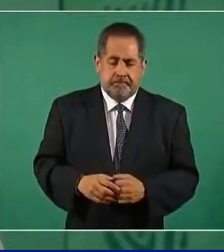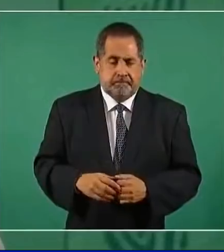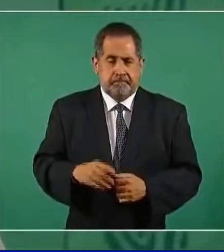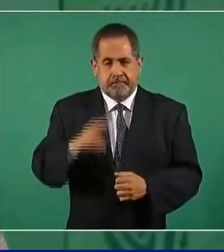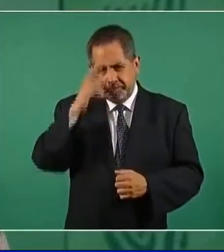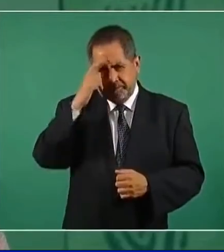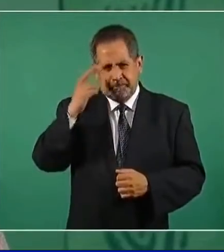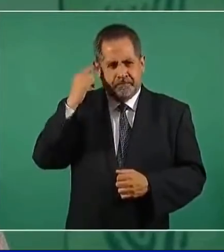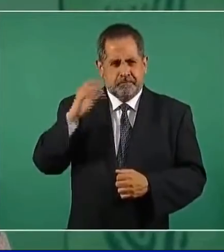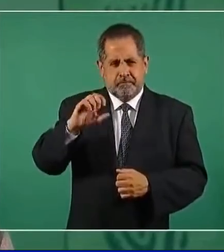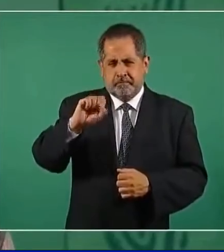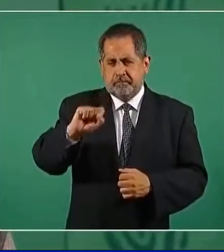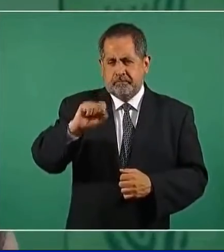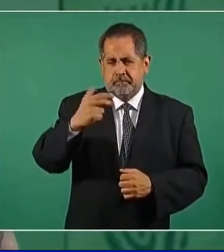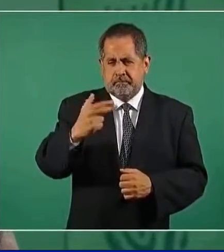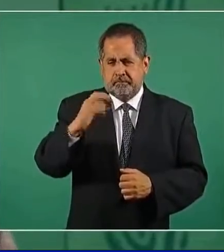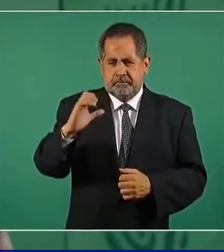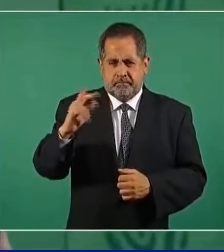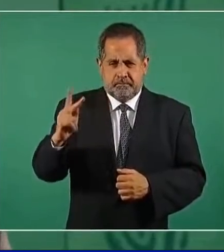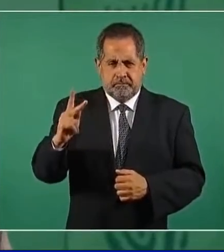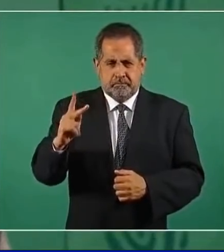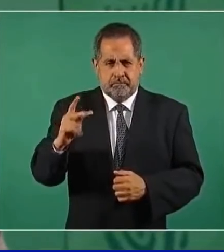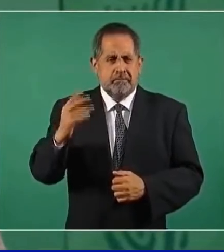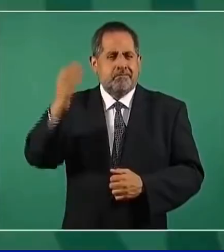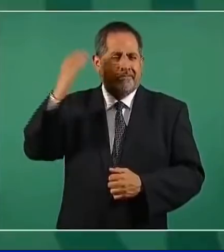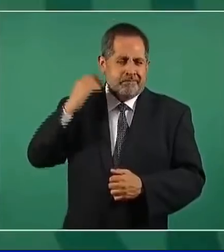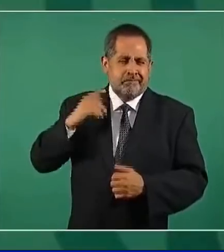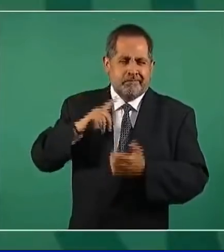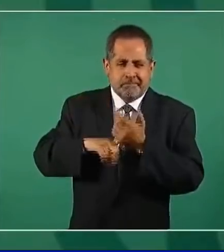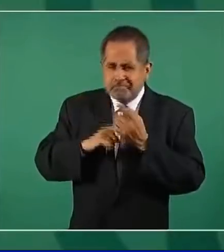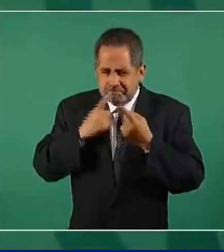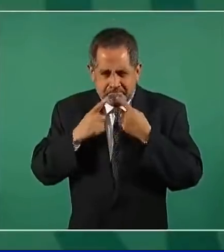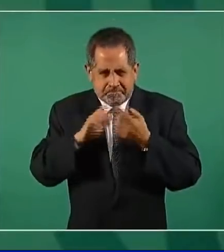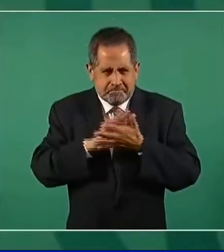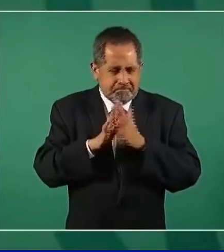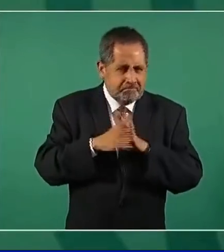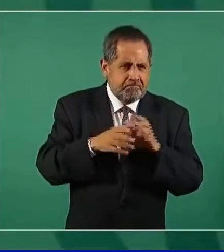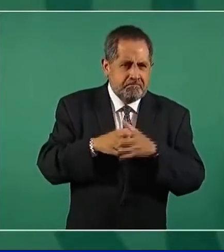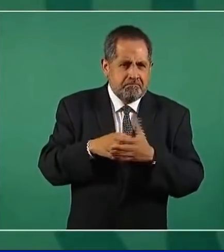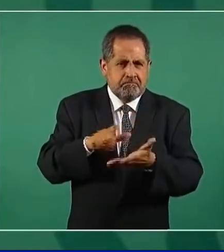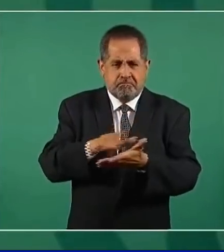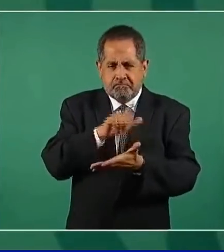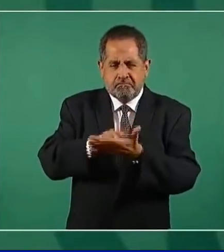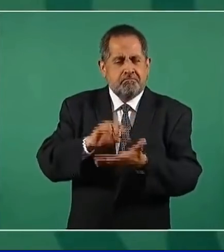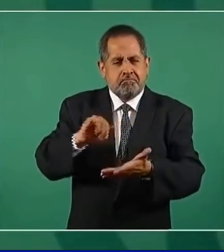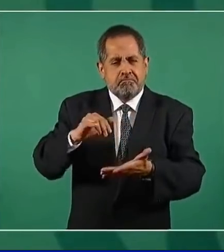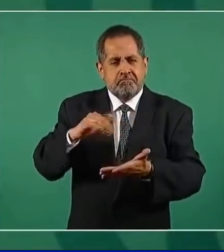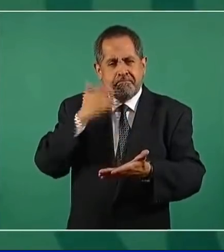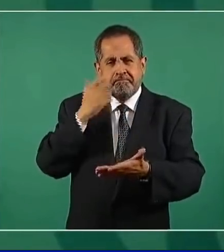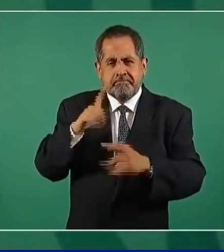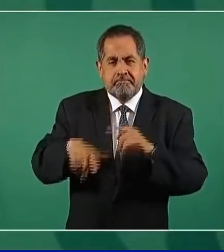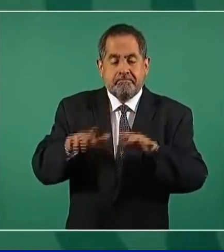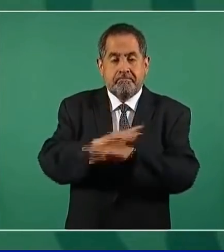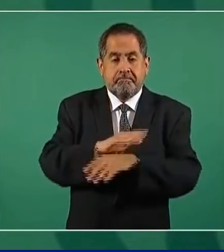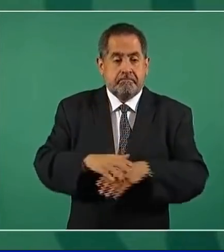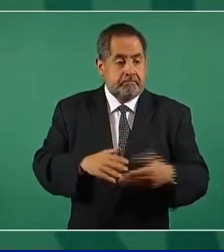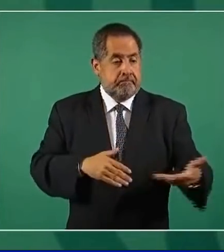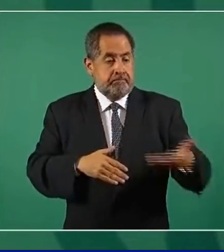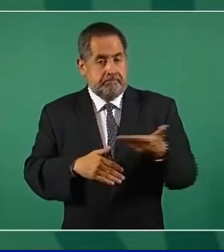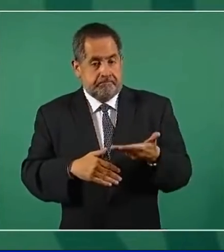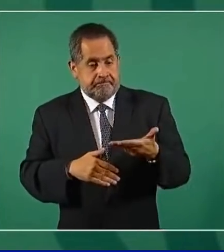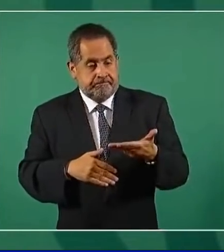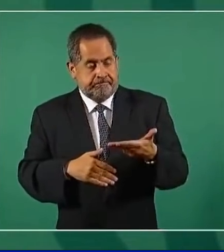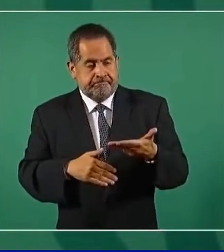siendo autocríticos, sí estaban de acuerdo en la modificación. Nada más que cuando me lo plantearon